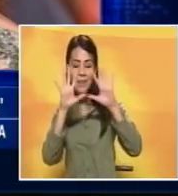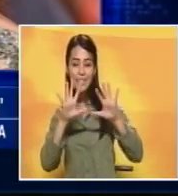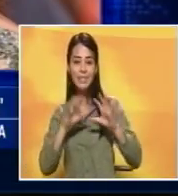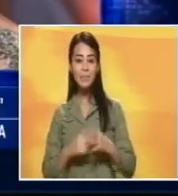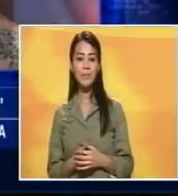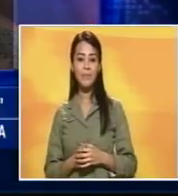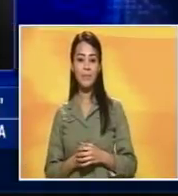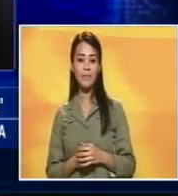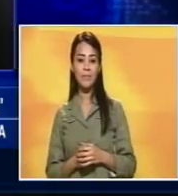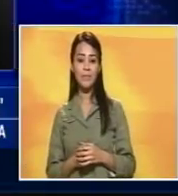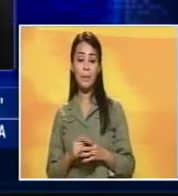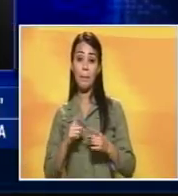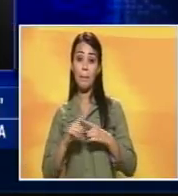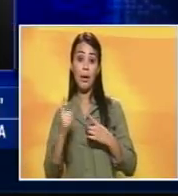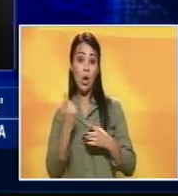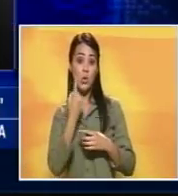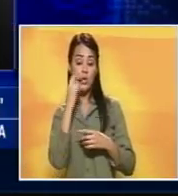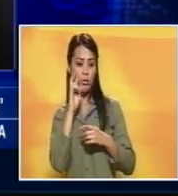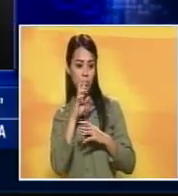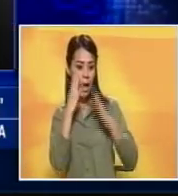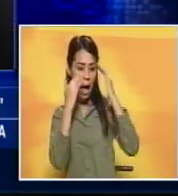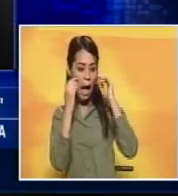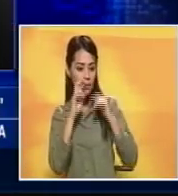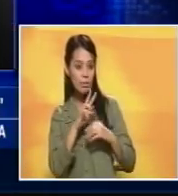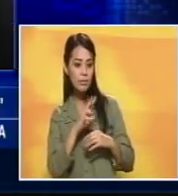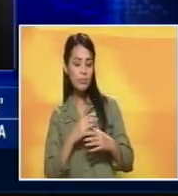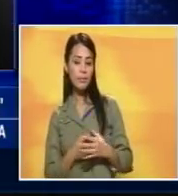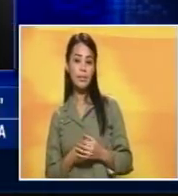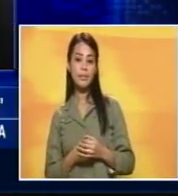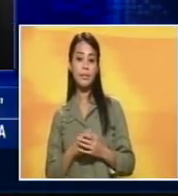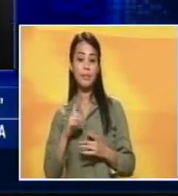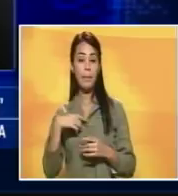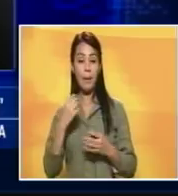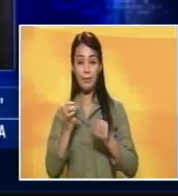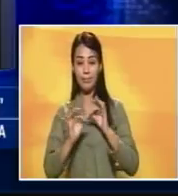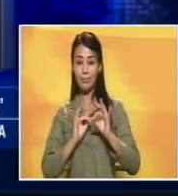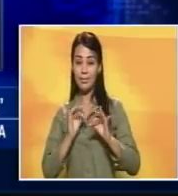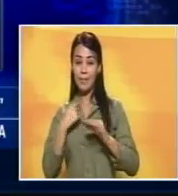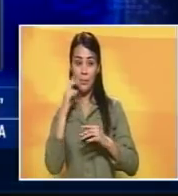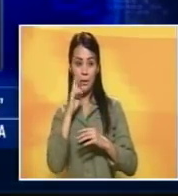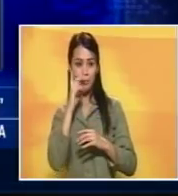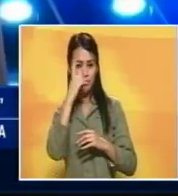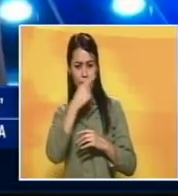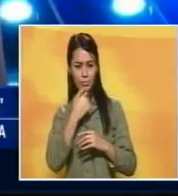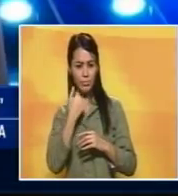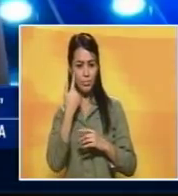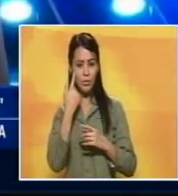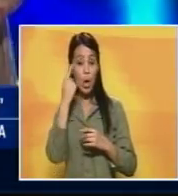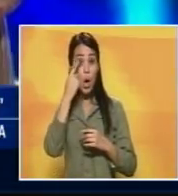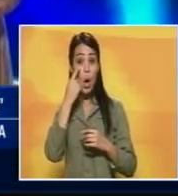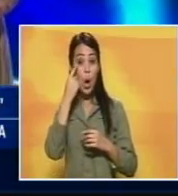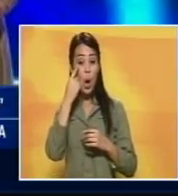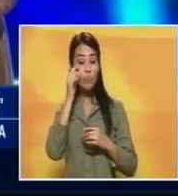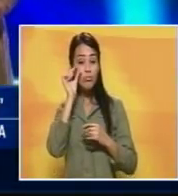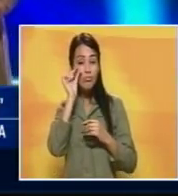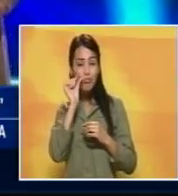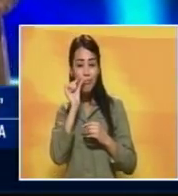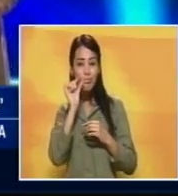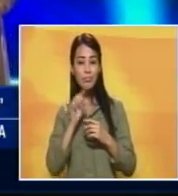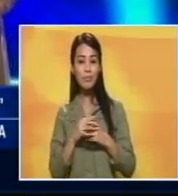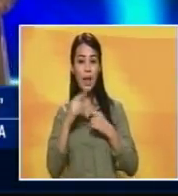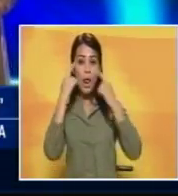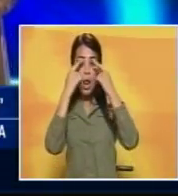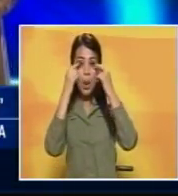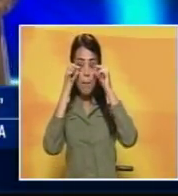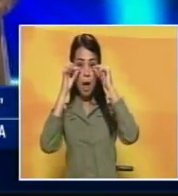parecer, eso no fue lo único que llamó la atención. La actriz fue capturada irreconocible debido a que sus ojos estaban más pequeños y los